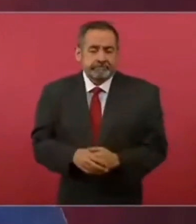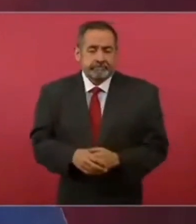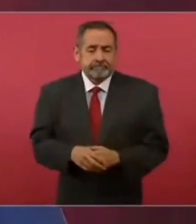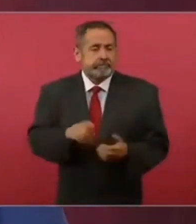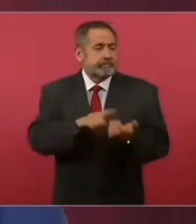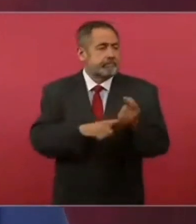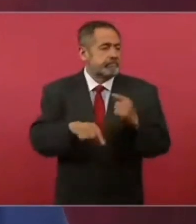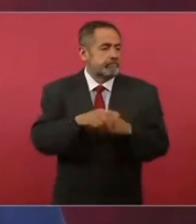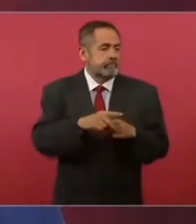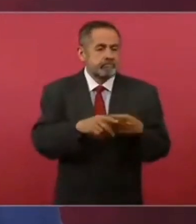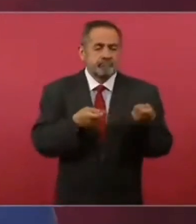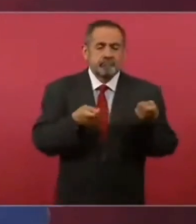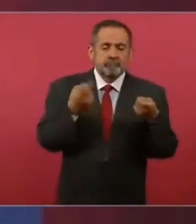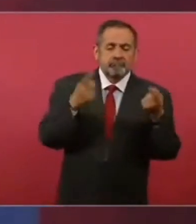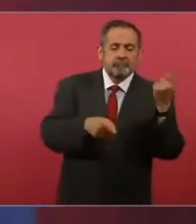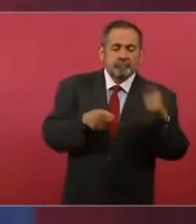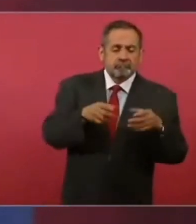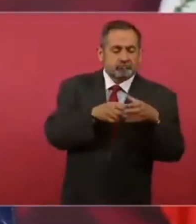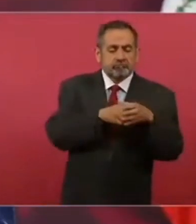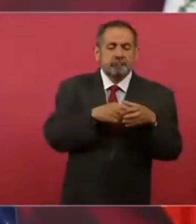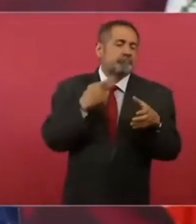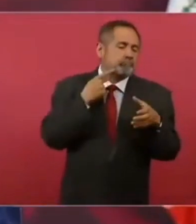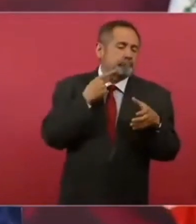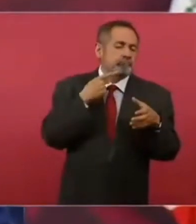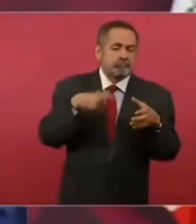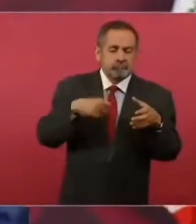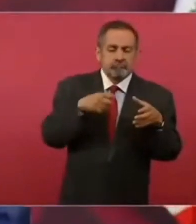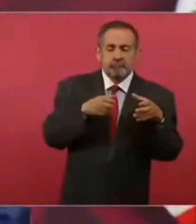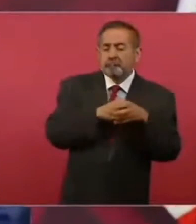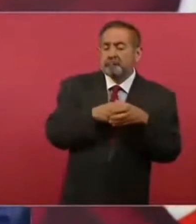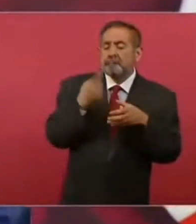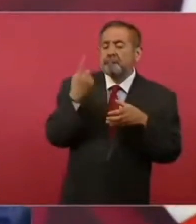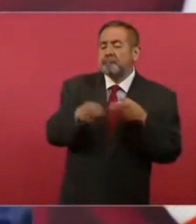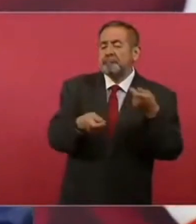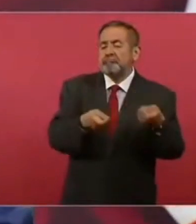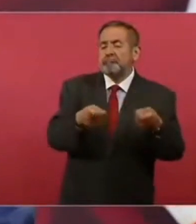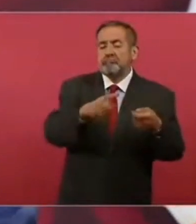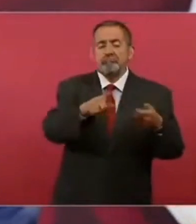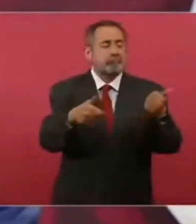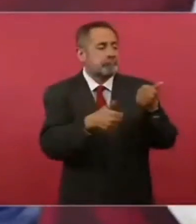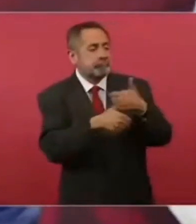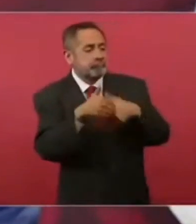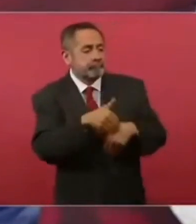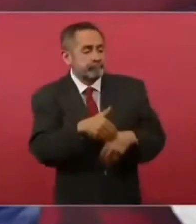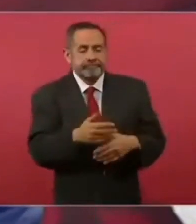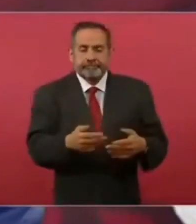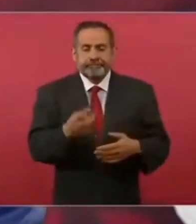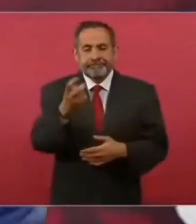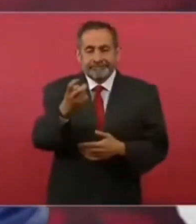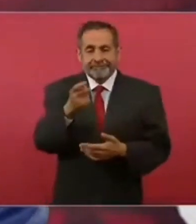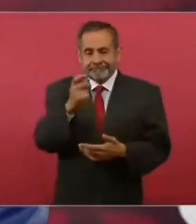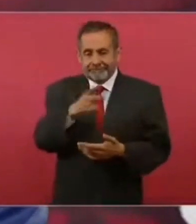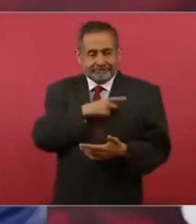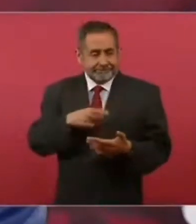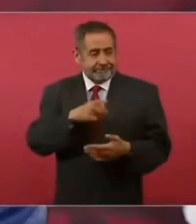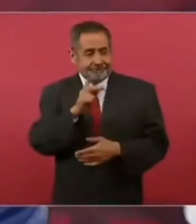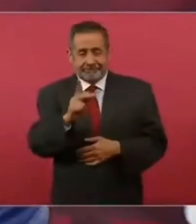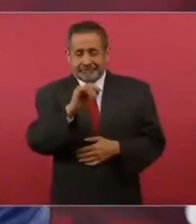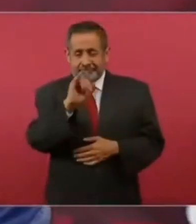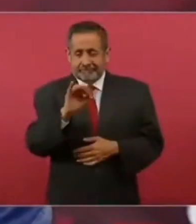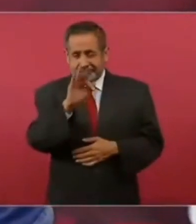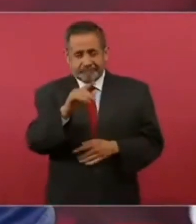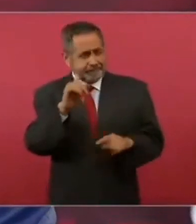política y económica por eso hace falta una reforma al poder